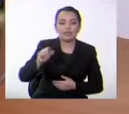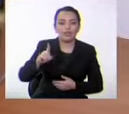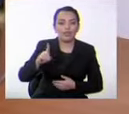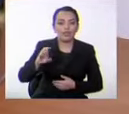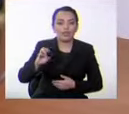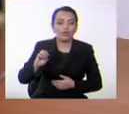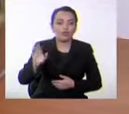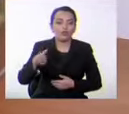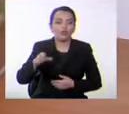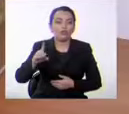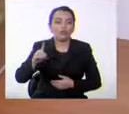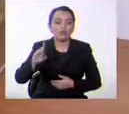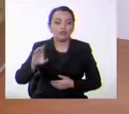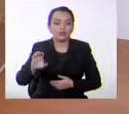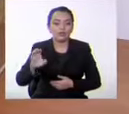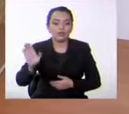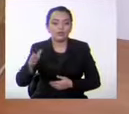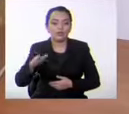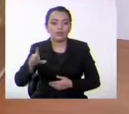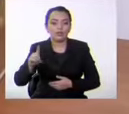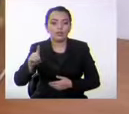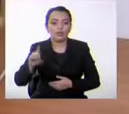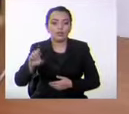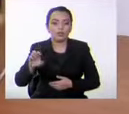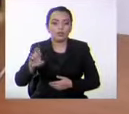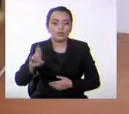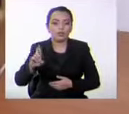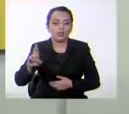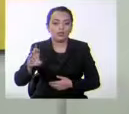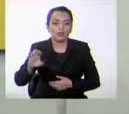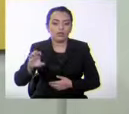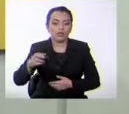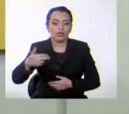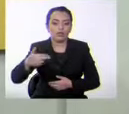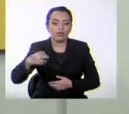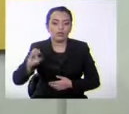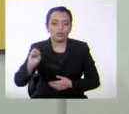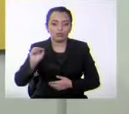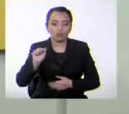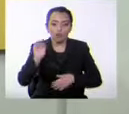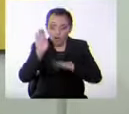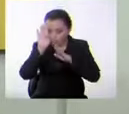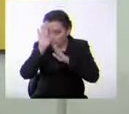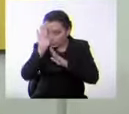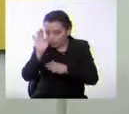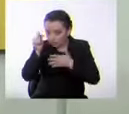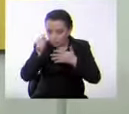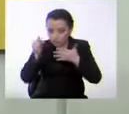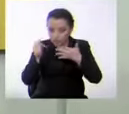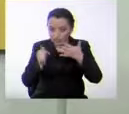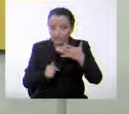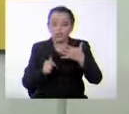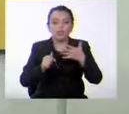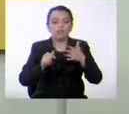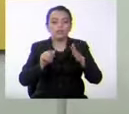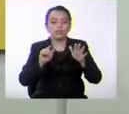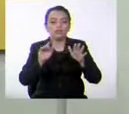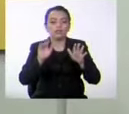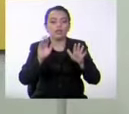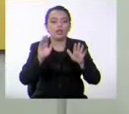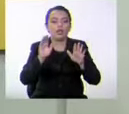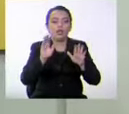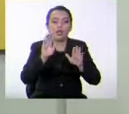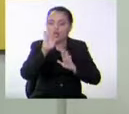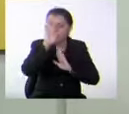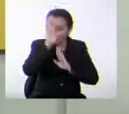Estado de Derecho, estamos hablando de poner las normas del juego, el respeto a las leyes, el respeto a los derechos, el